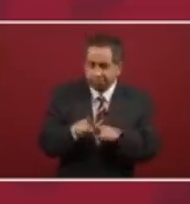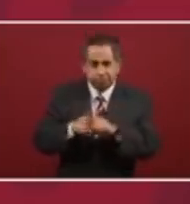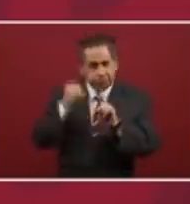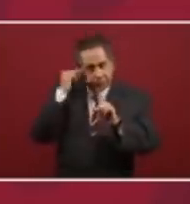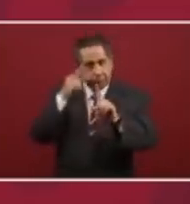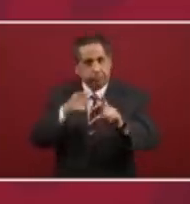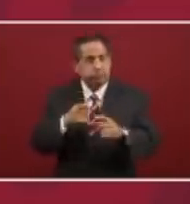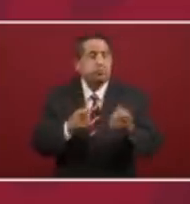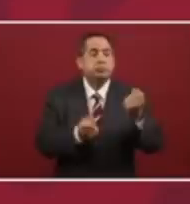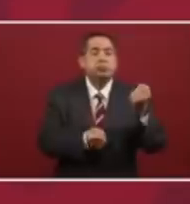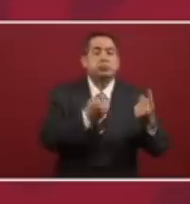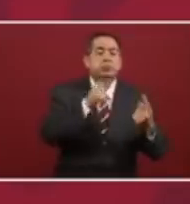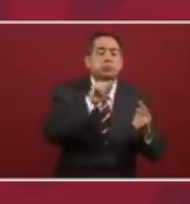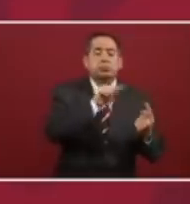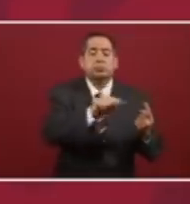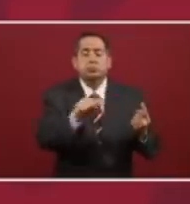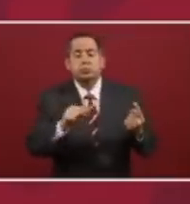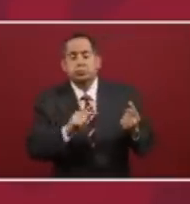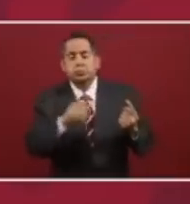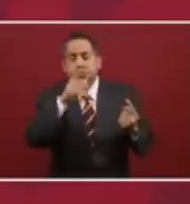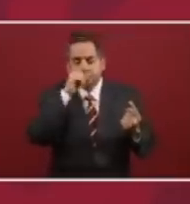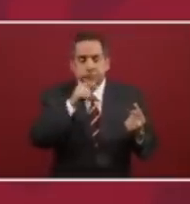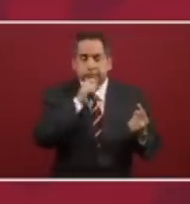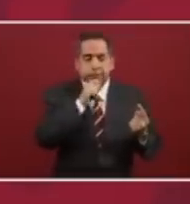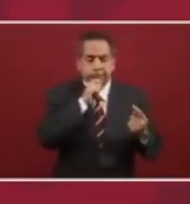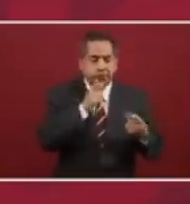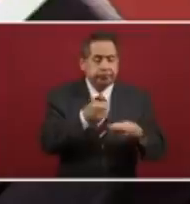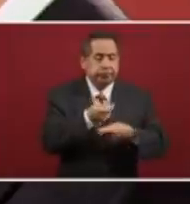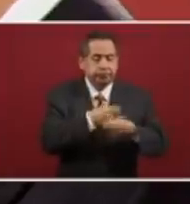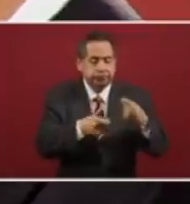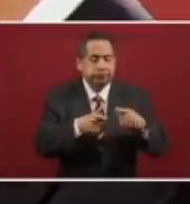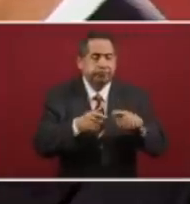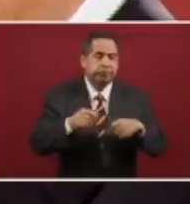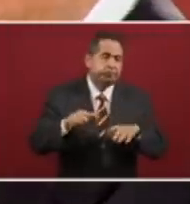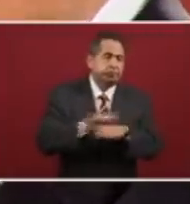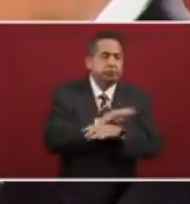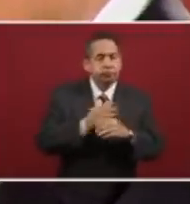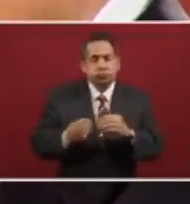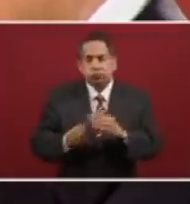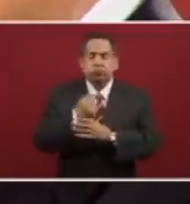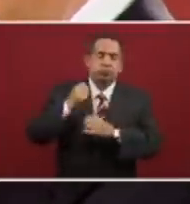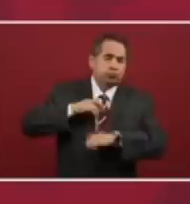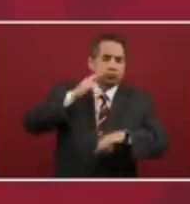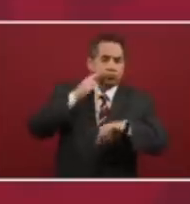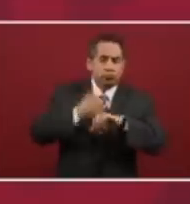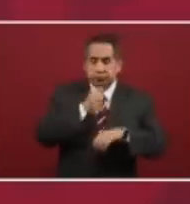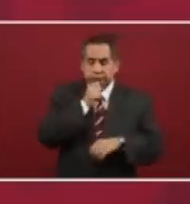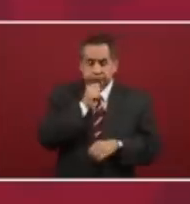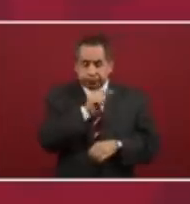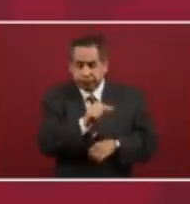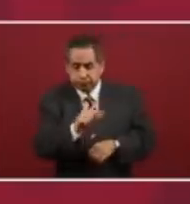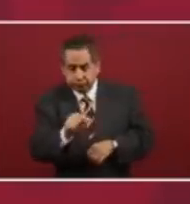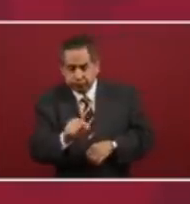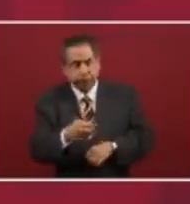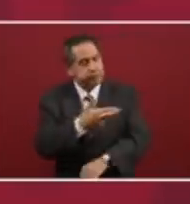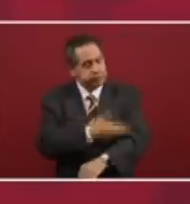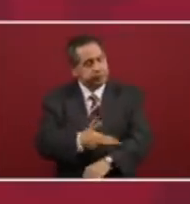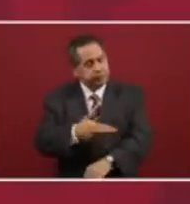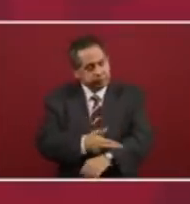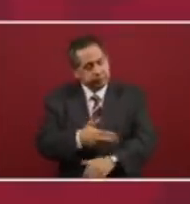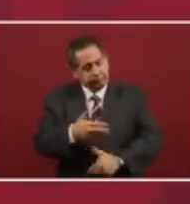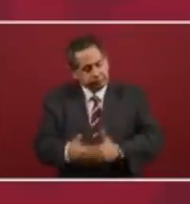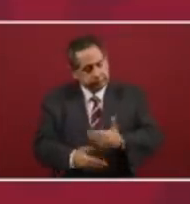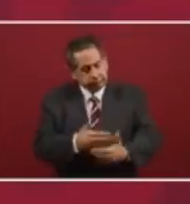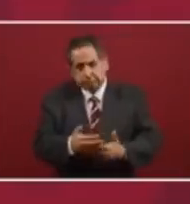no se ha podido llevar a cabo el cambio de los encargados que está en proceso